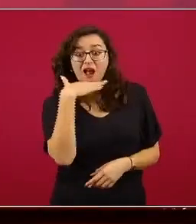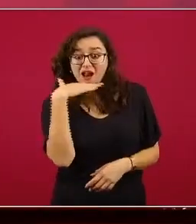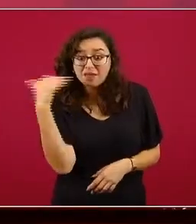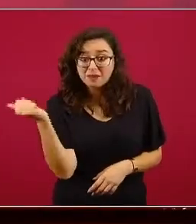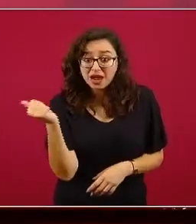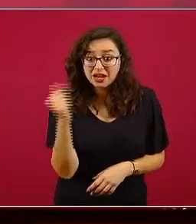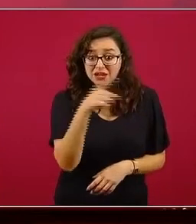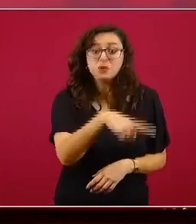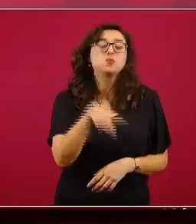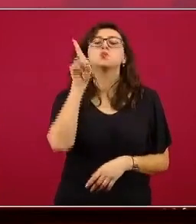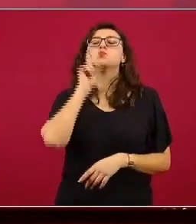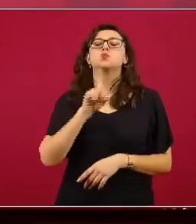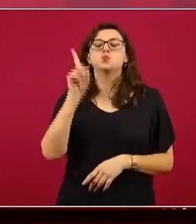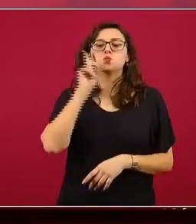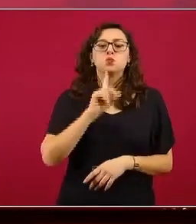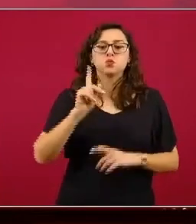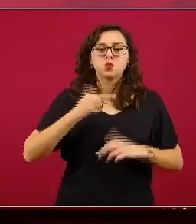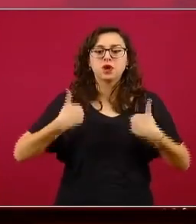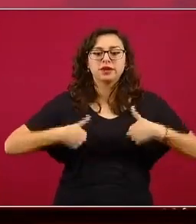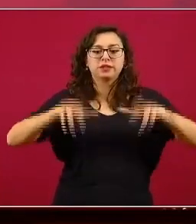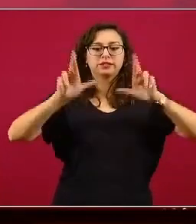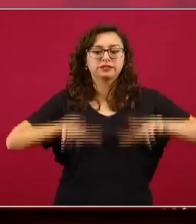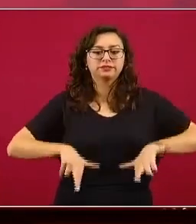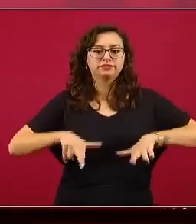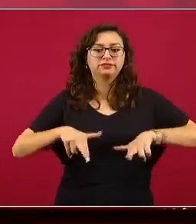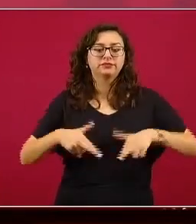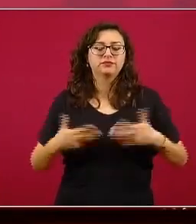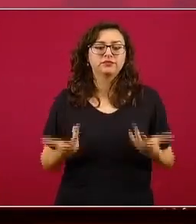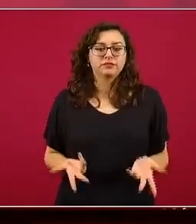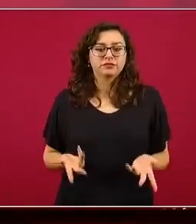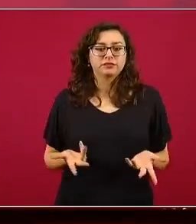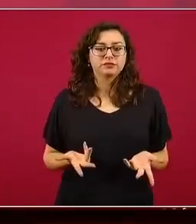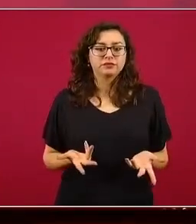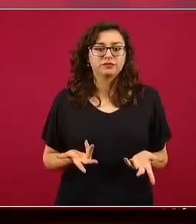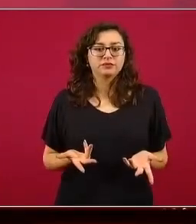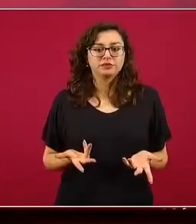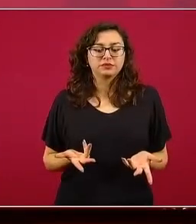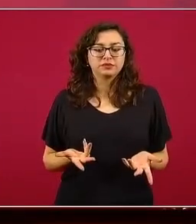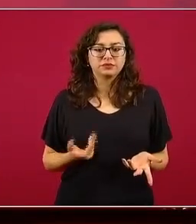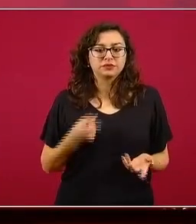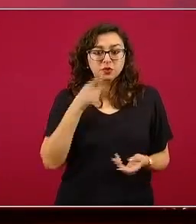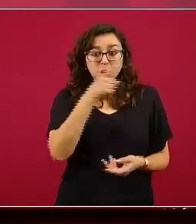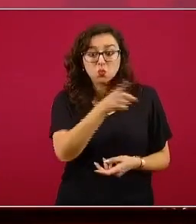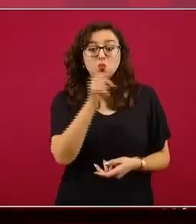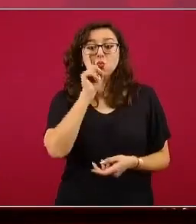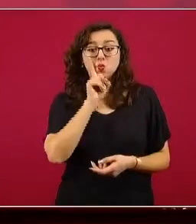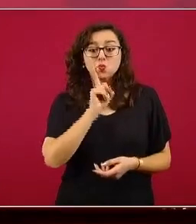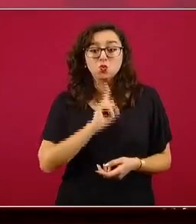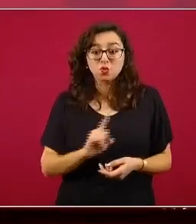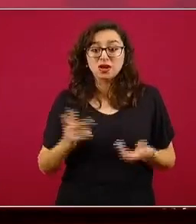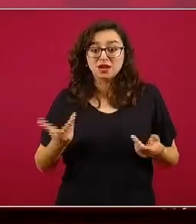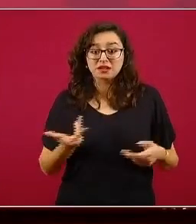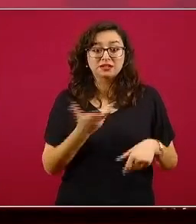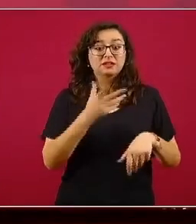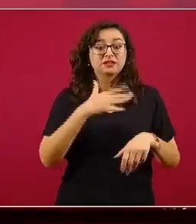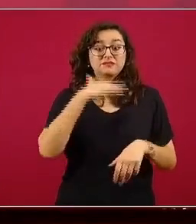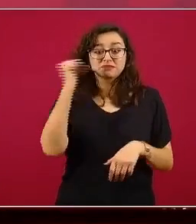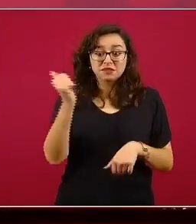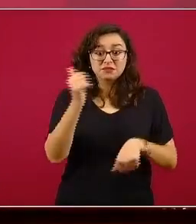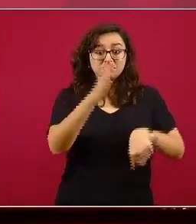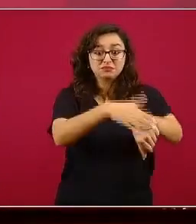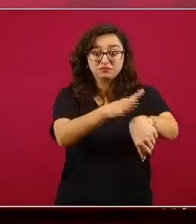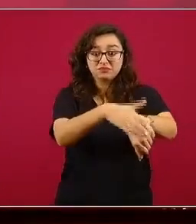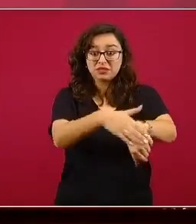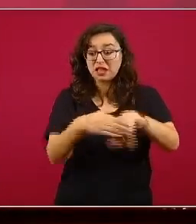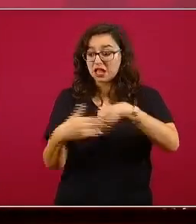Angela Merkel, la jefa de Estado de Alemania, hace un llamado que es idéntico al que